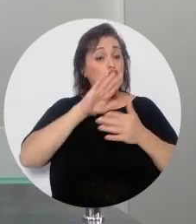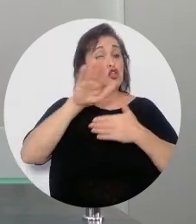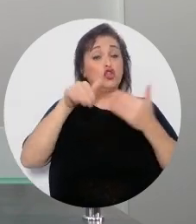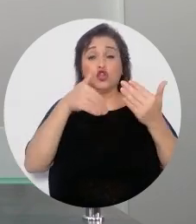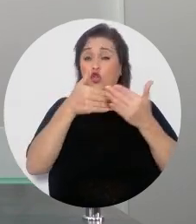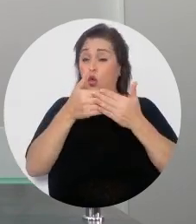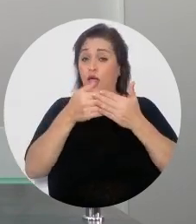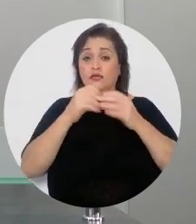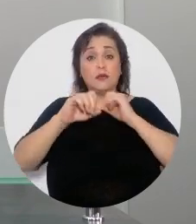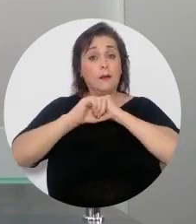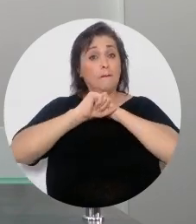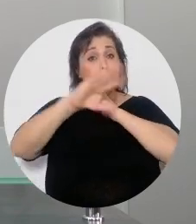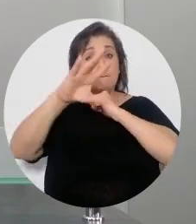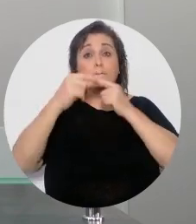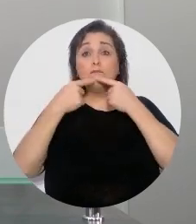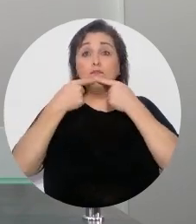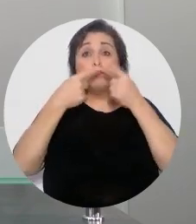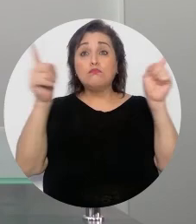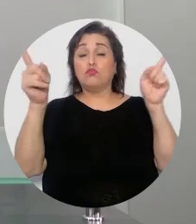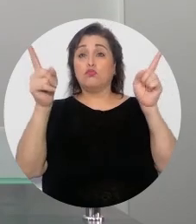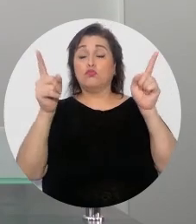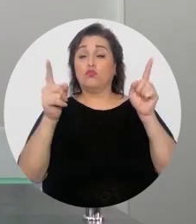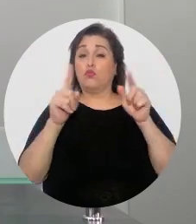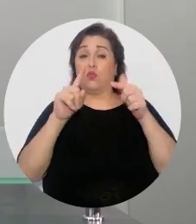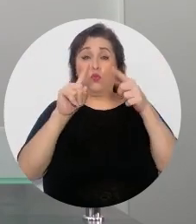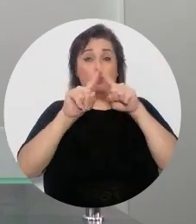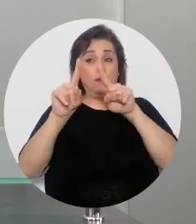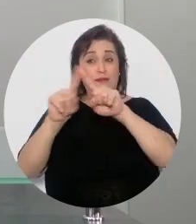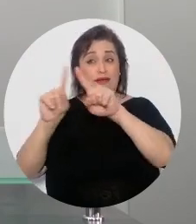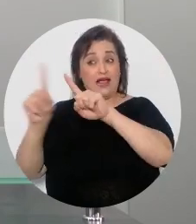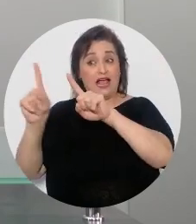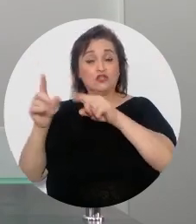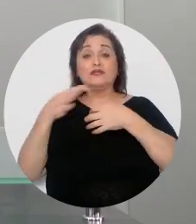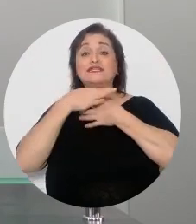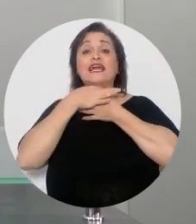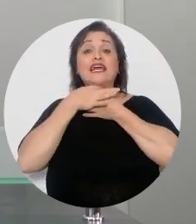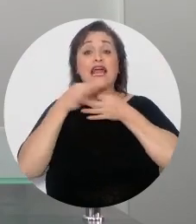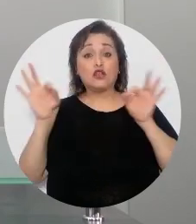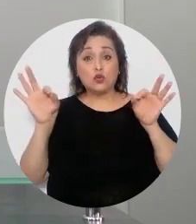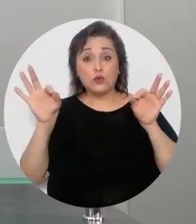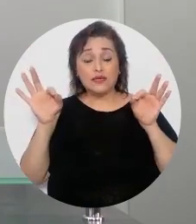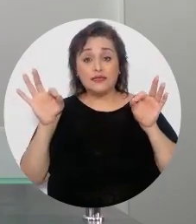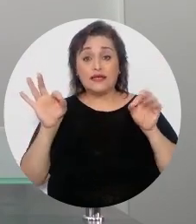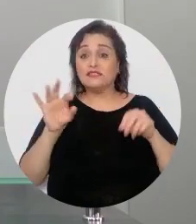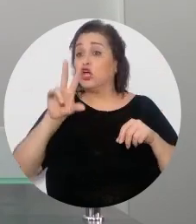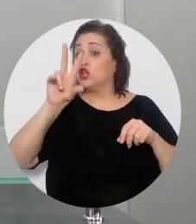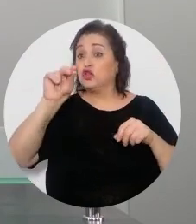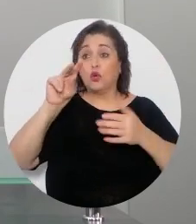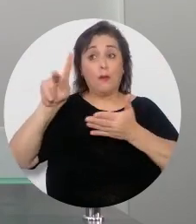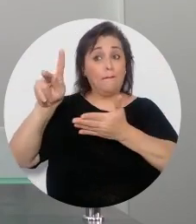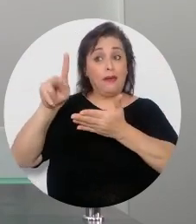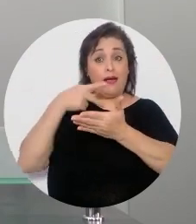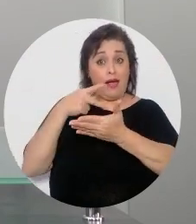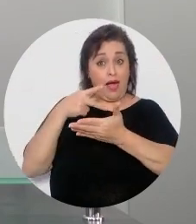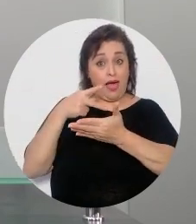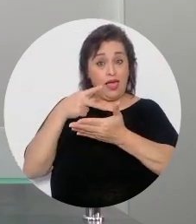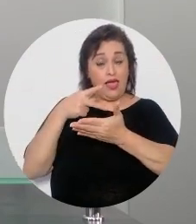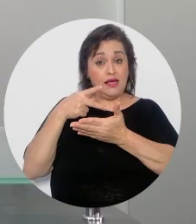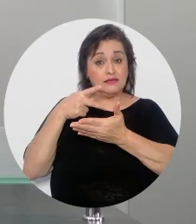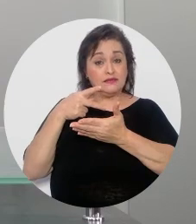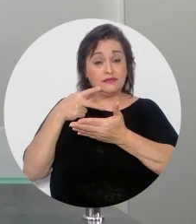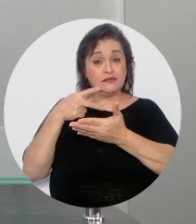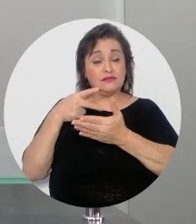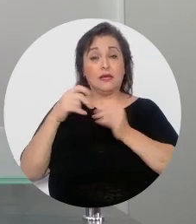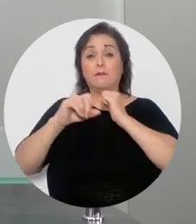Entonces, todas estas publicaciones de carácter gratuito y donde no media el